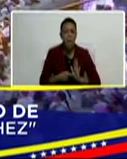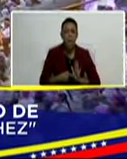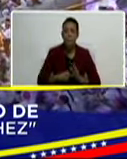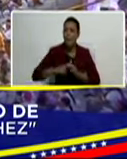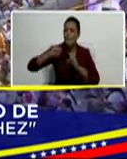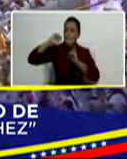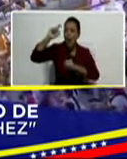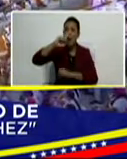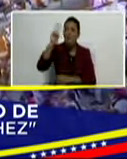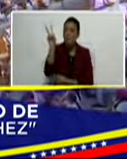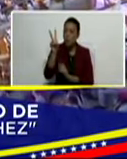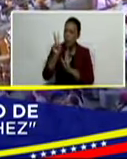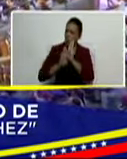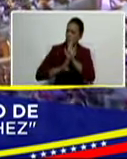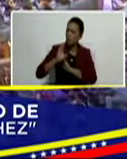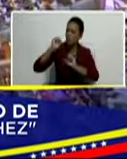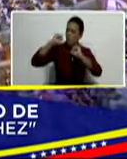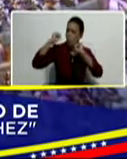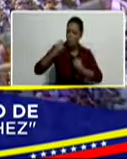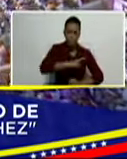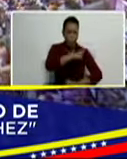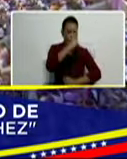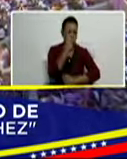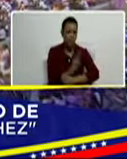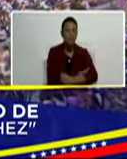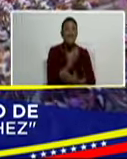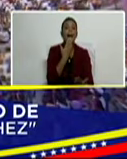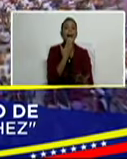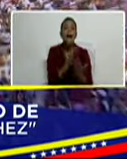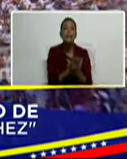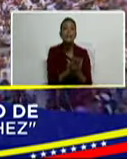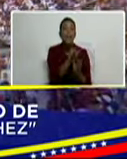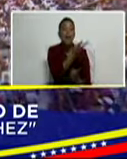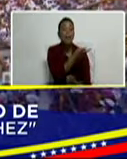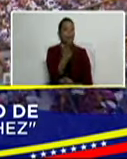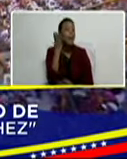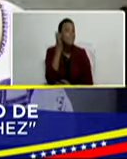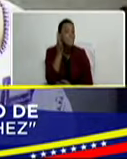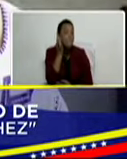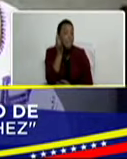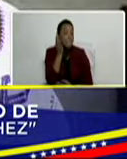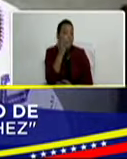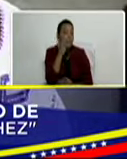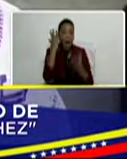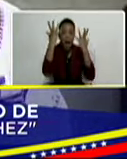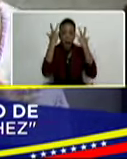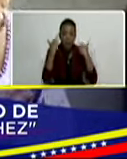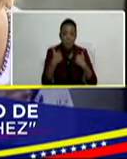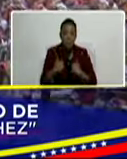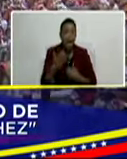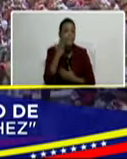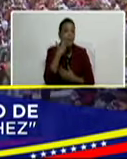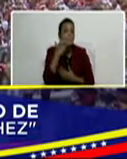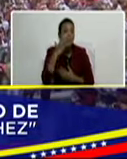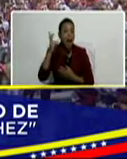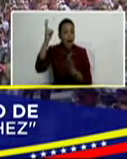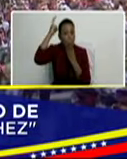patria potencia. Gracias. Madre Leona, Madre India.